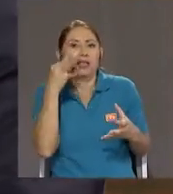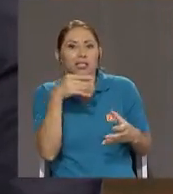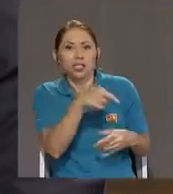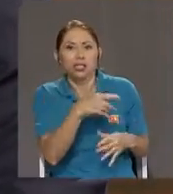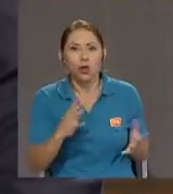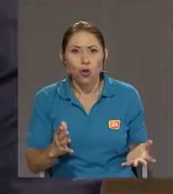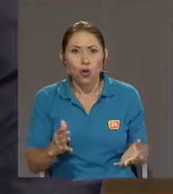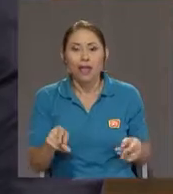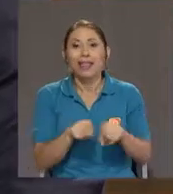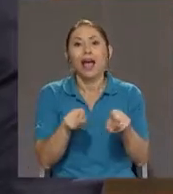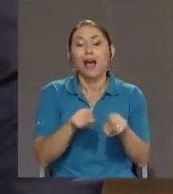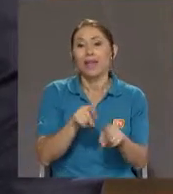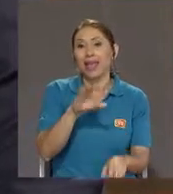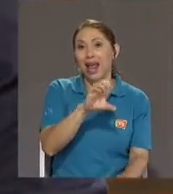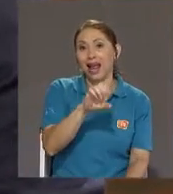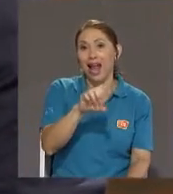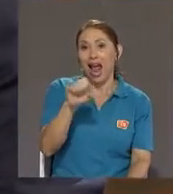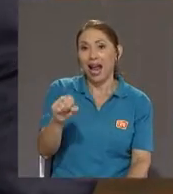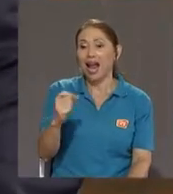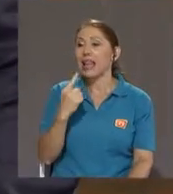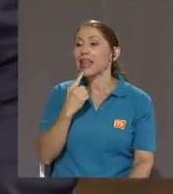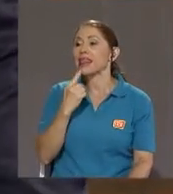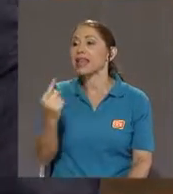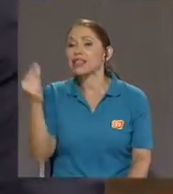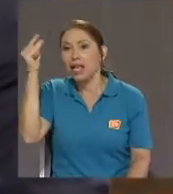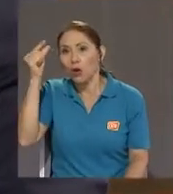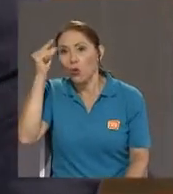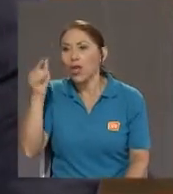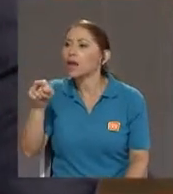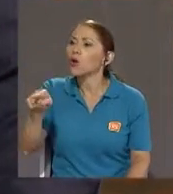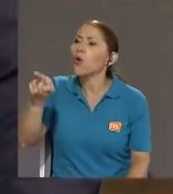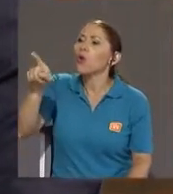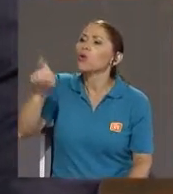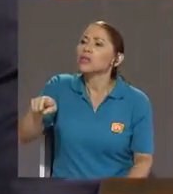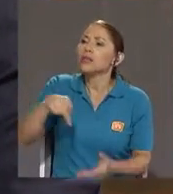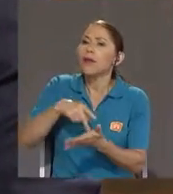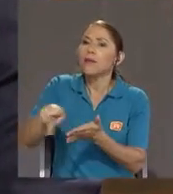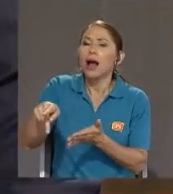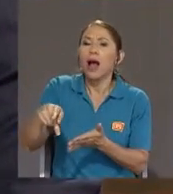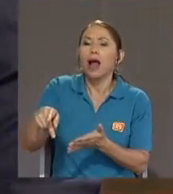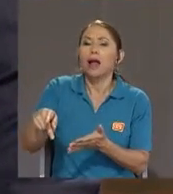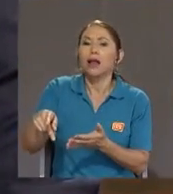La caja le dice al gobierno cuánto es lo que tiene que pagar